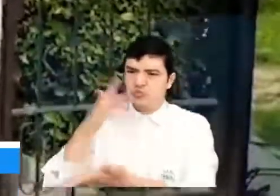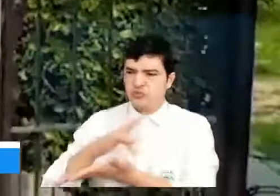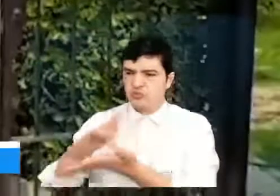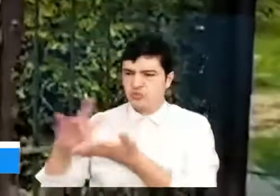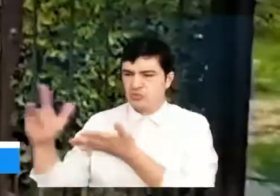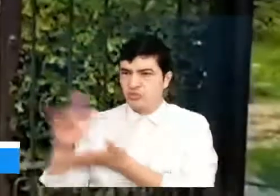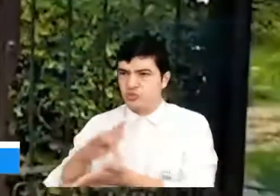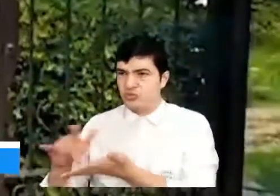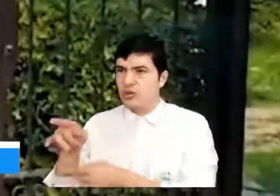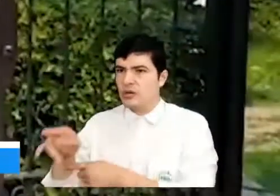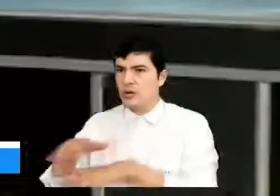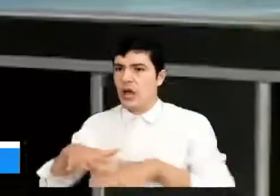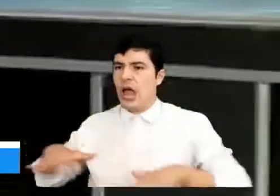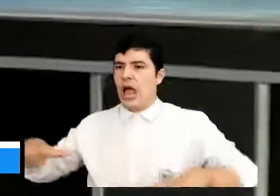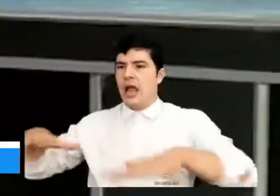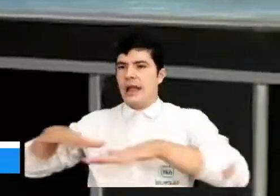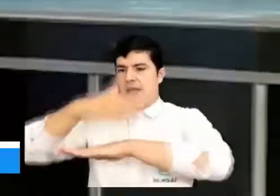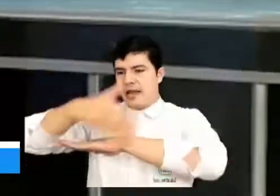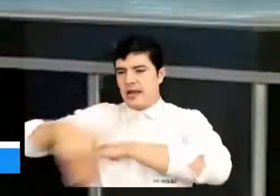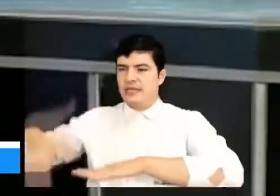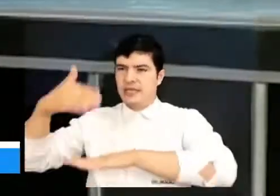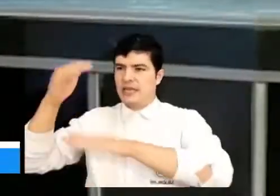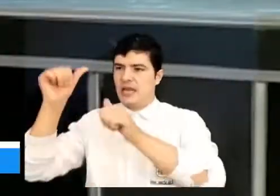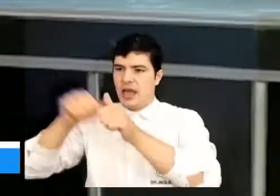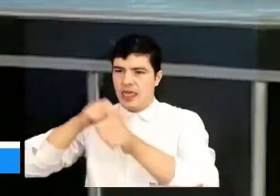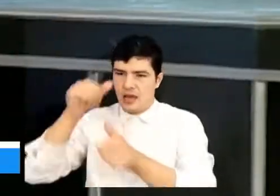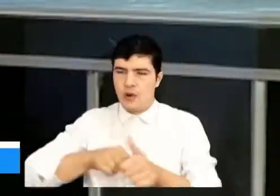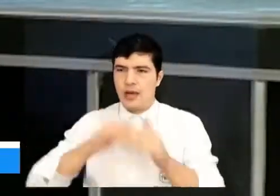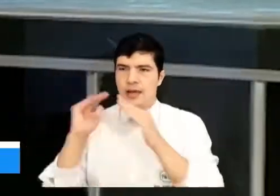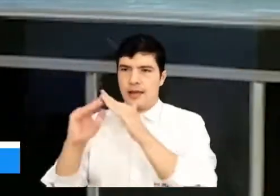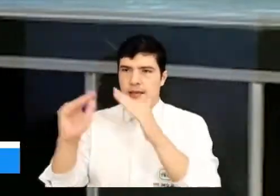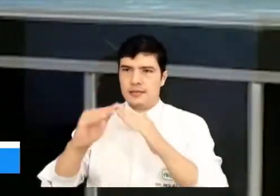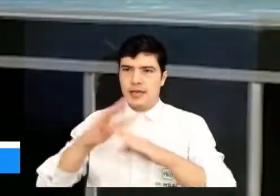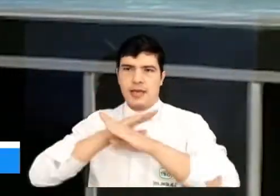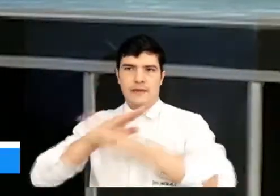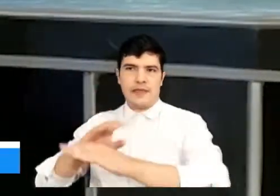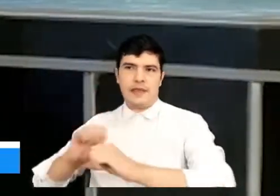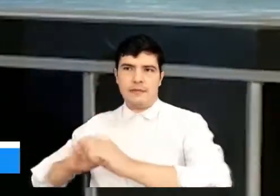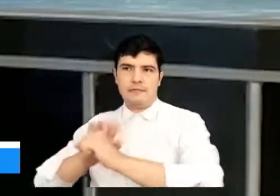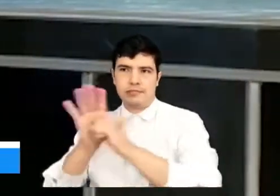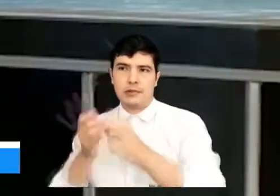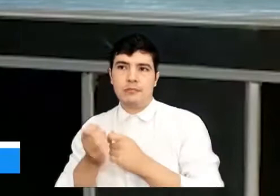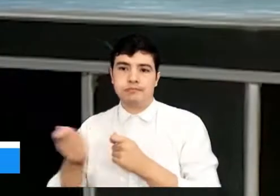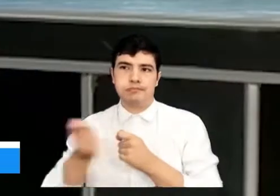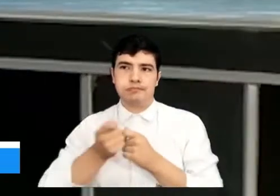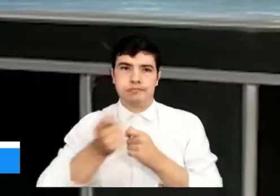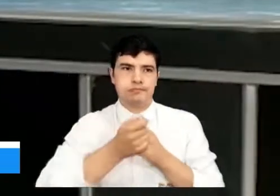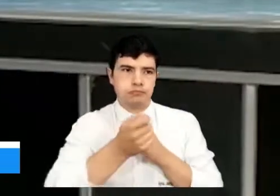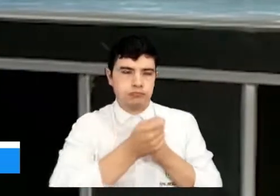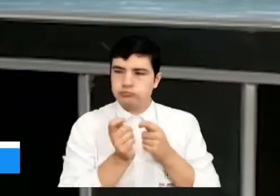trabajadores domiciliarios. De esa forma, hacer como prevención,